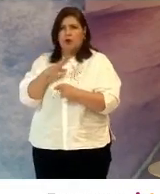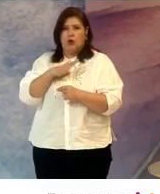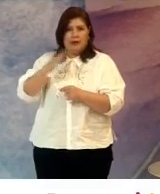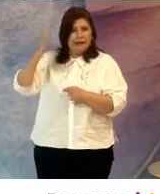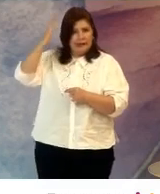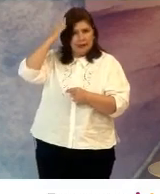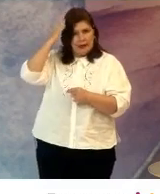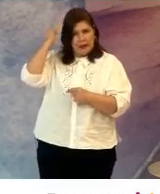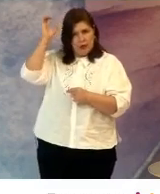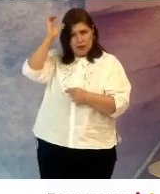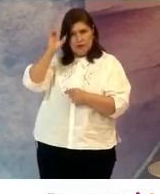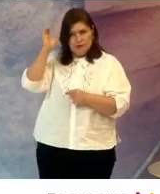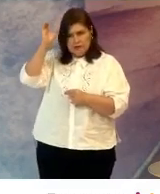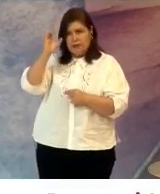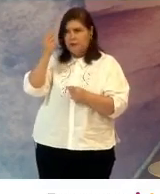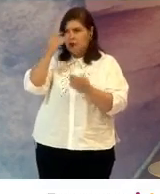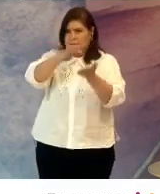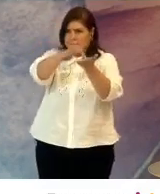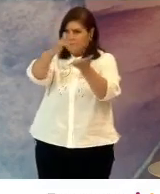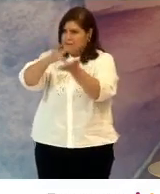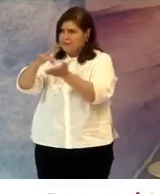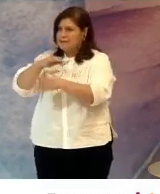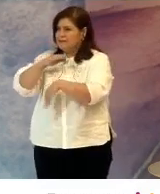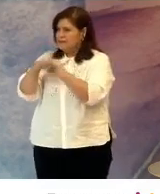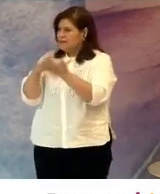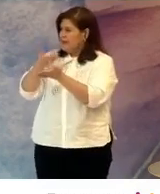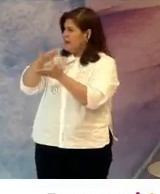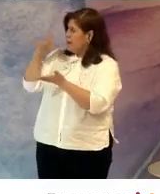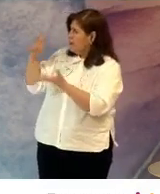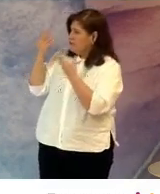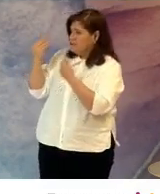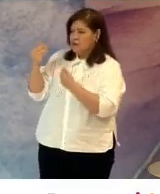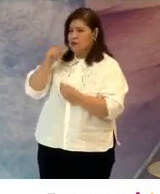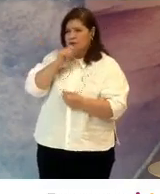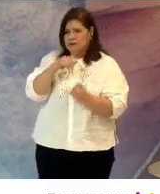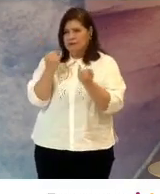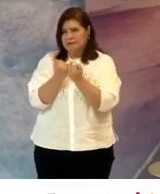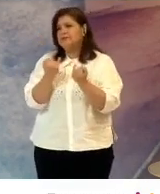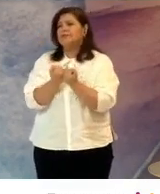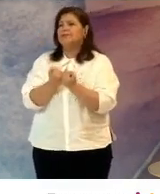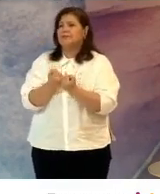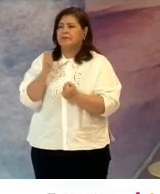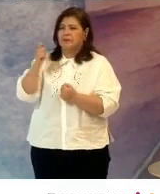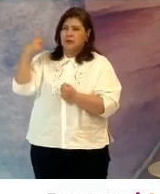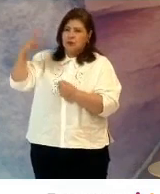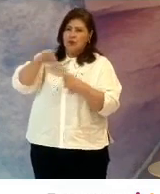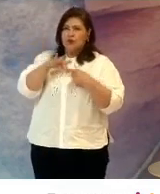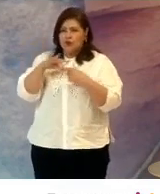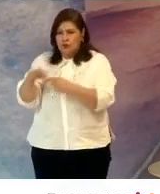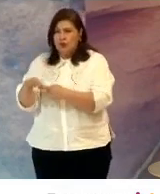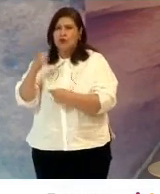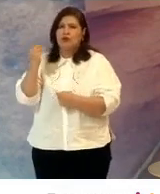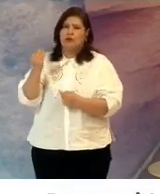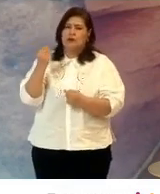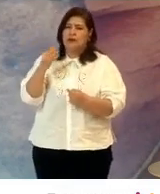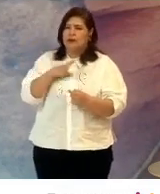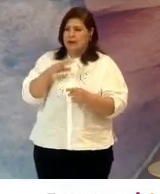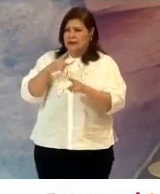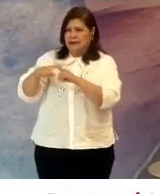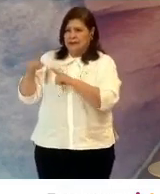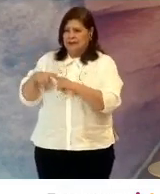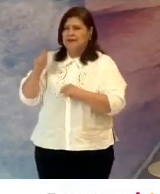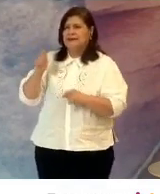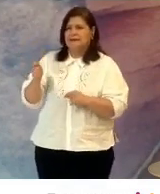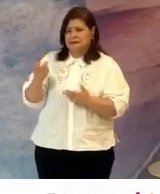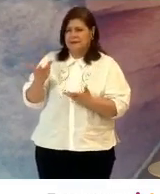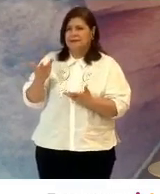consciente. Muchísimas gracias, Otto. Thank you so much for your guidance, for your spirit, Muchas for your example of life. Muchas